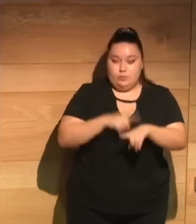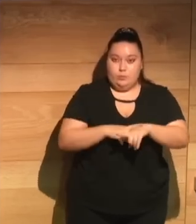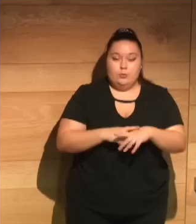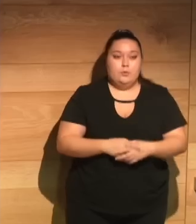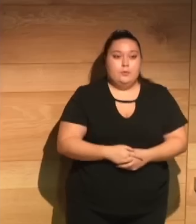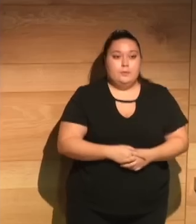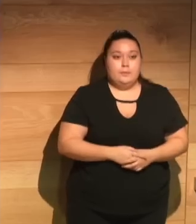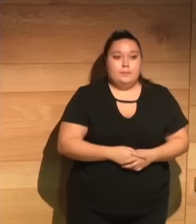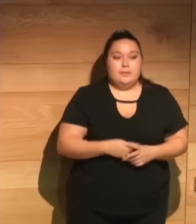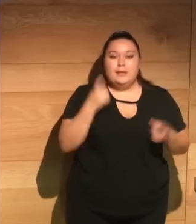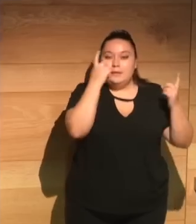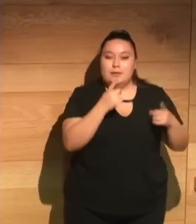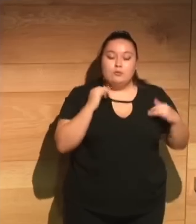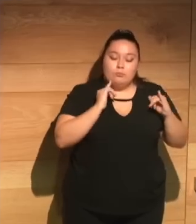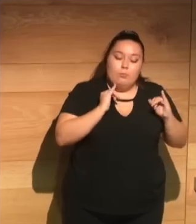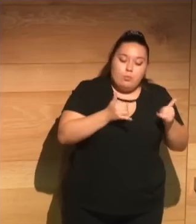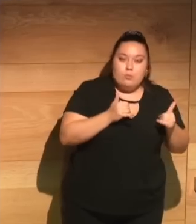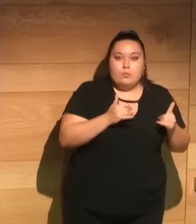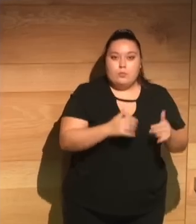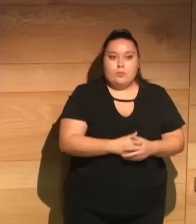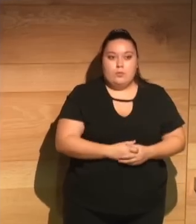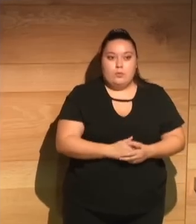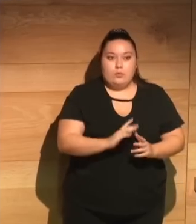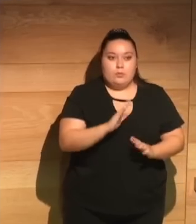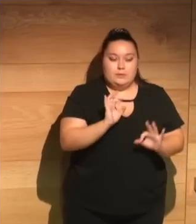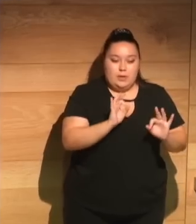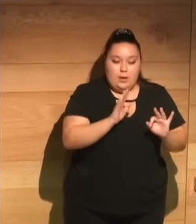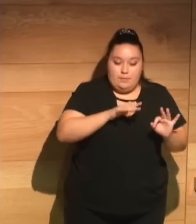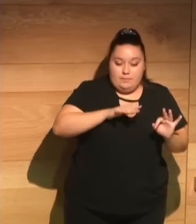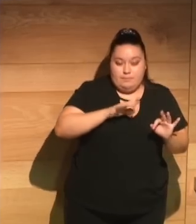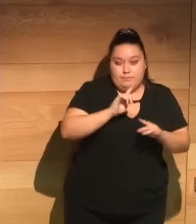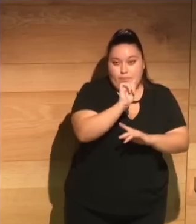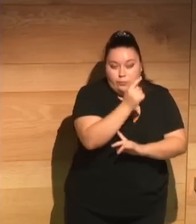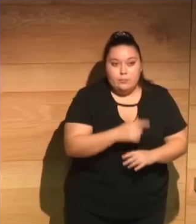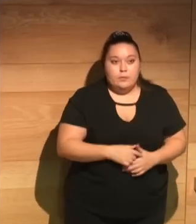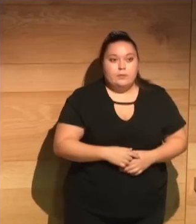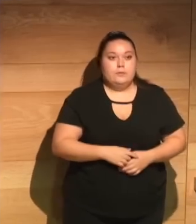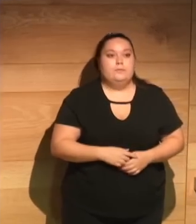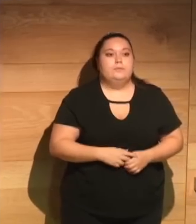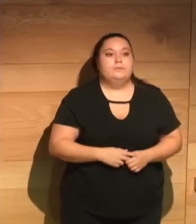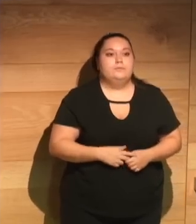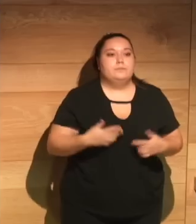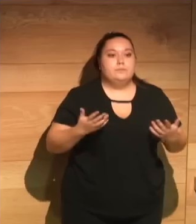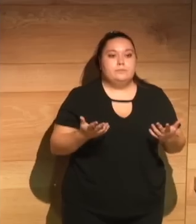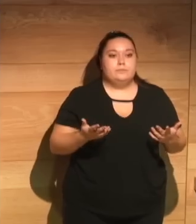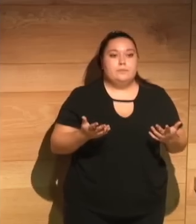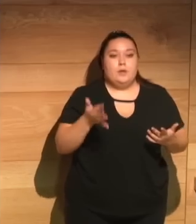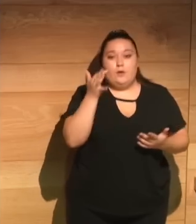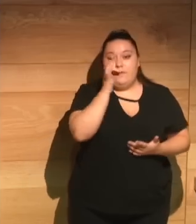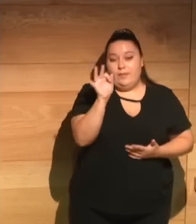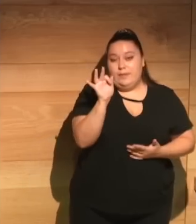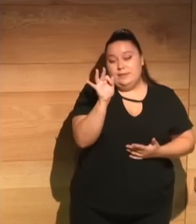estaba intentando llegar a ese lugar. Y aquí entra el chauvinismo y un montón de cosas. Por desgracia, ganaron los